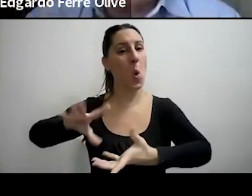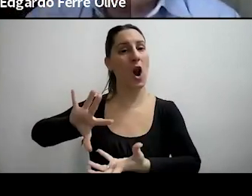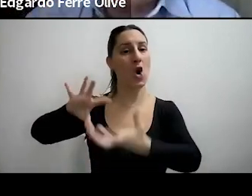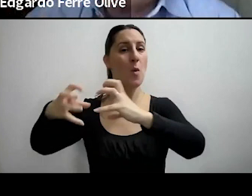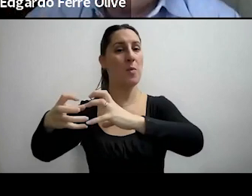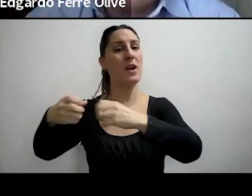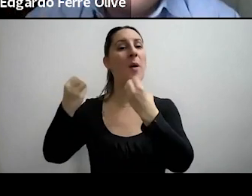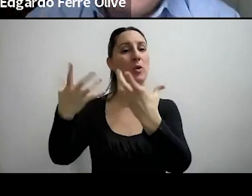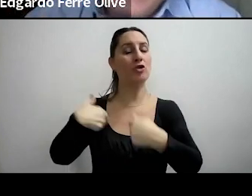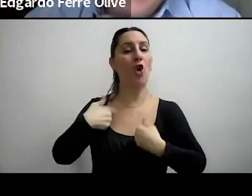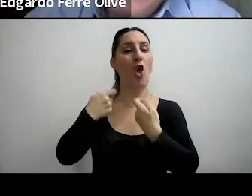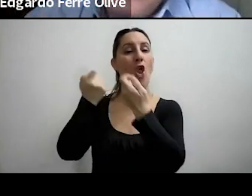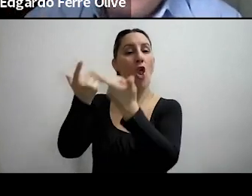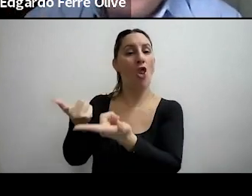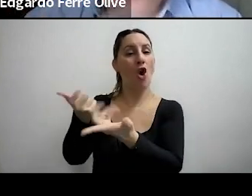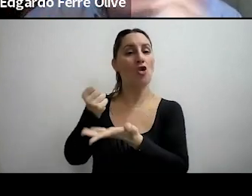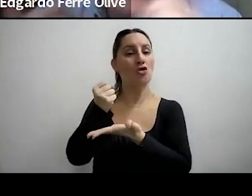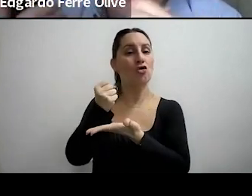subsidios a